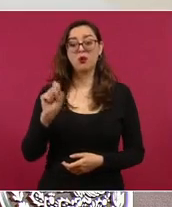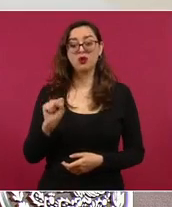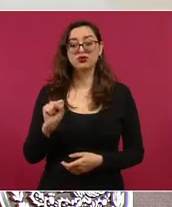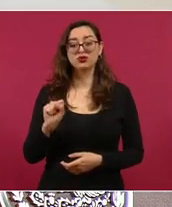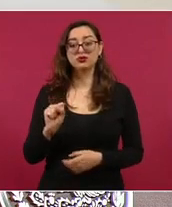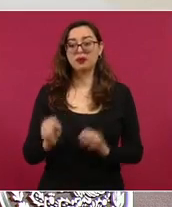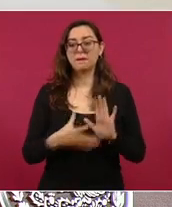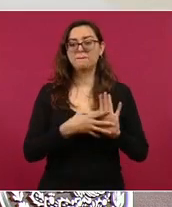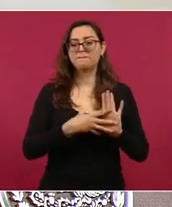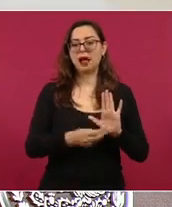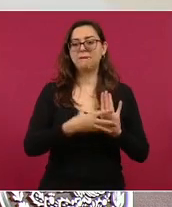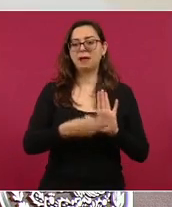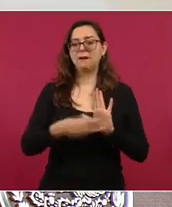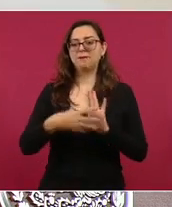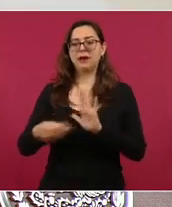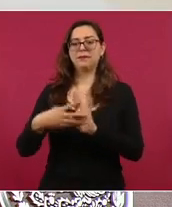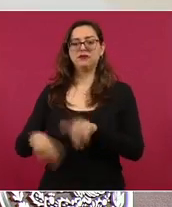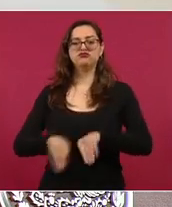bots.